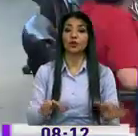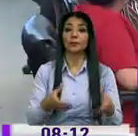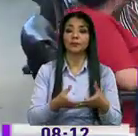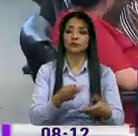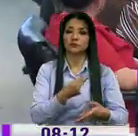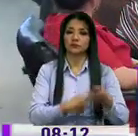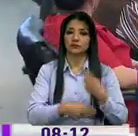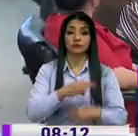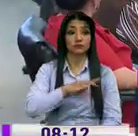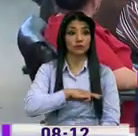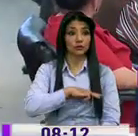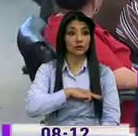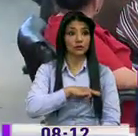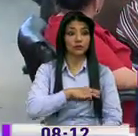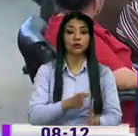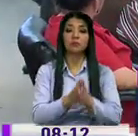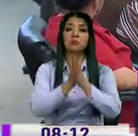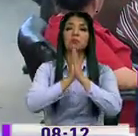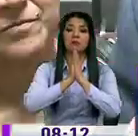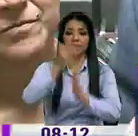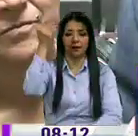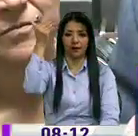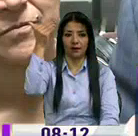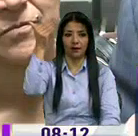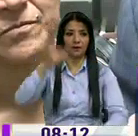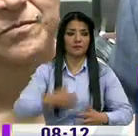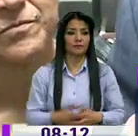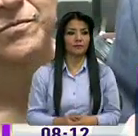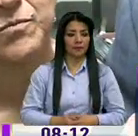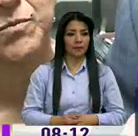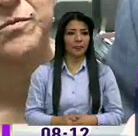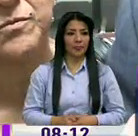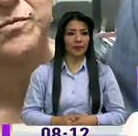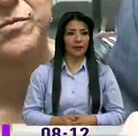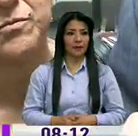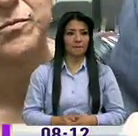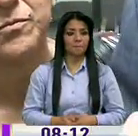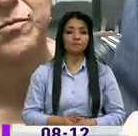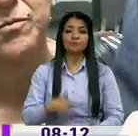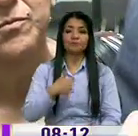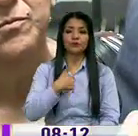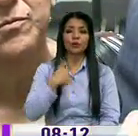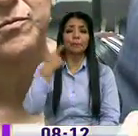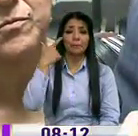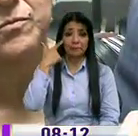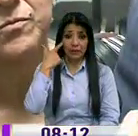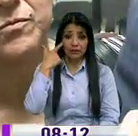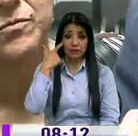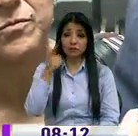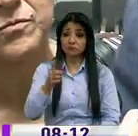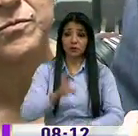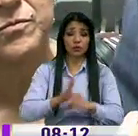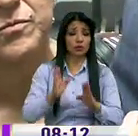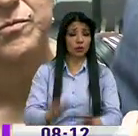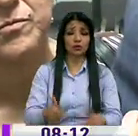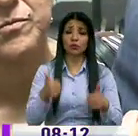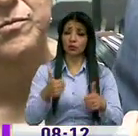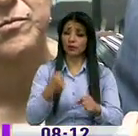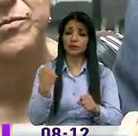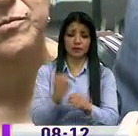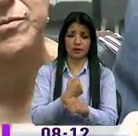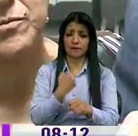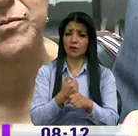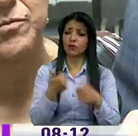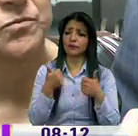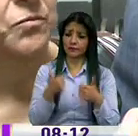municipio hizo un pedido al burgomaestre. Nosotros creemos en el trabajo de los ecuatorianos y creemos